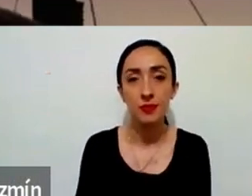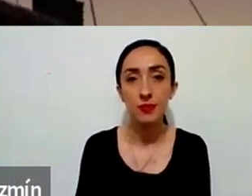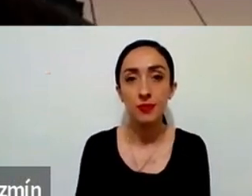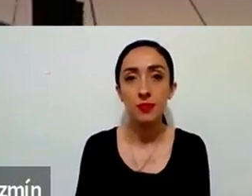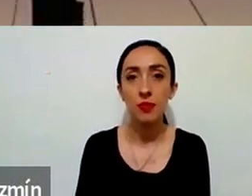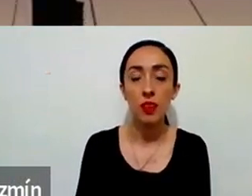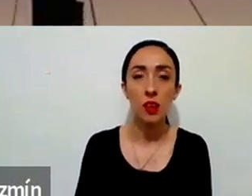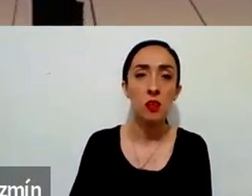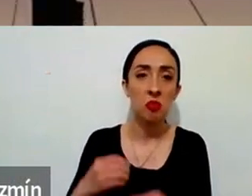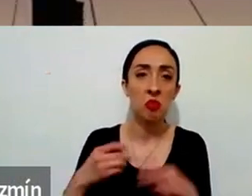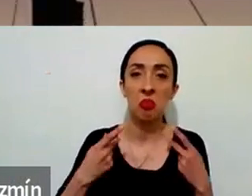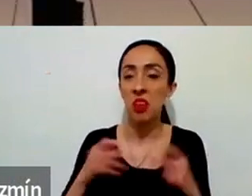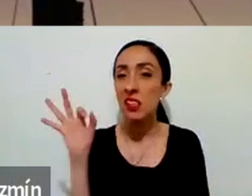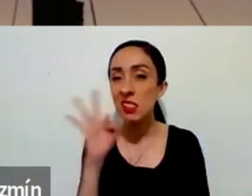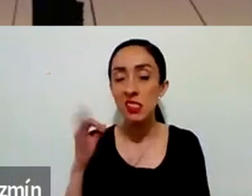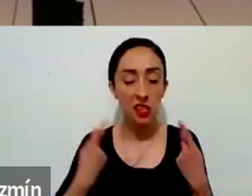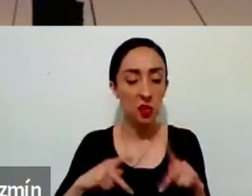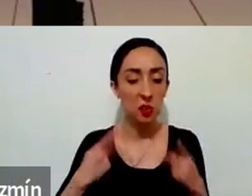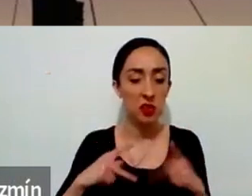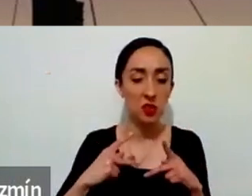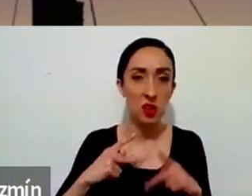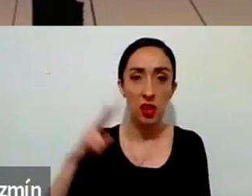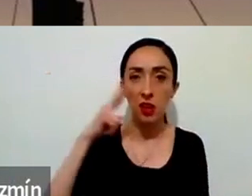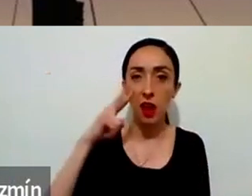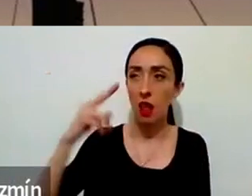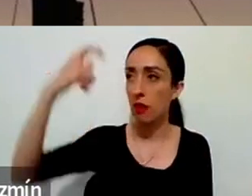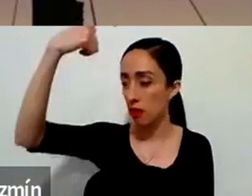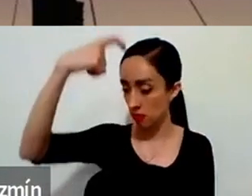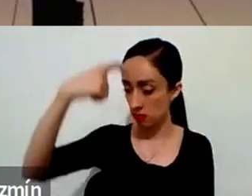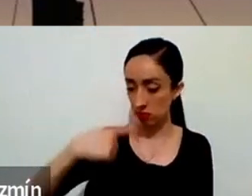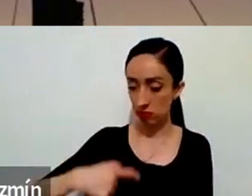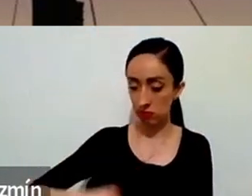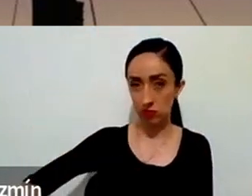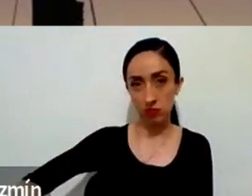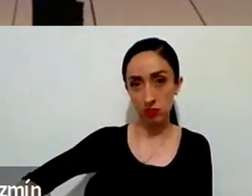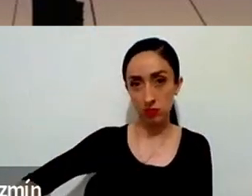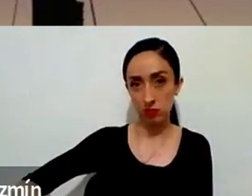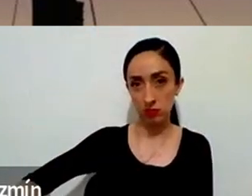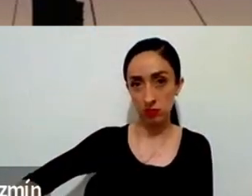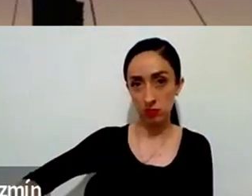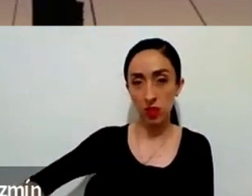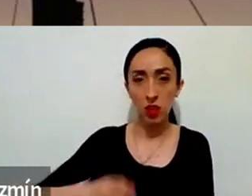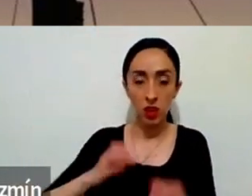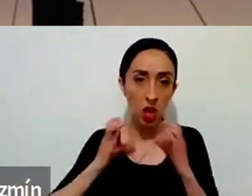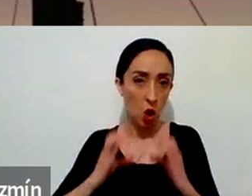nuestros hermanos, nuestras hermanas, nuestros familiares conocen